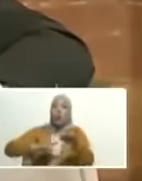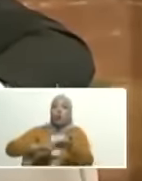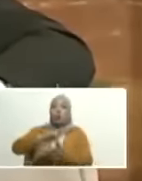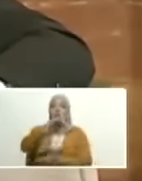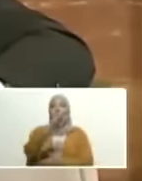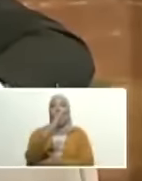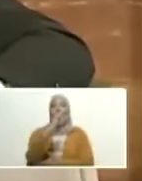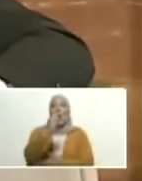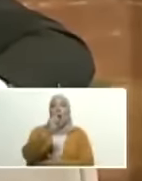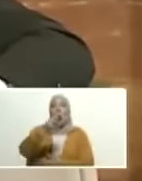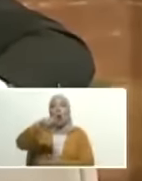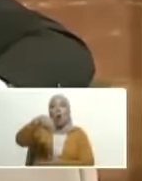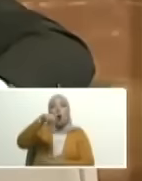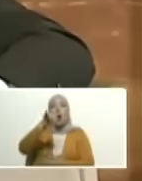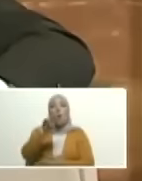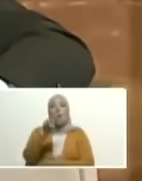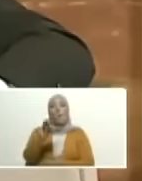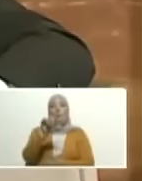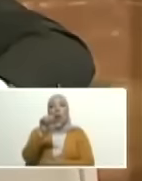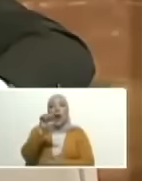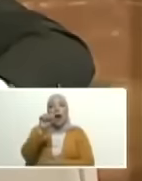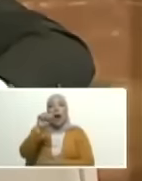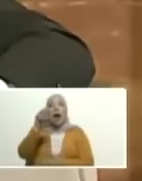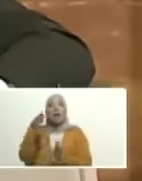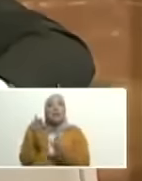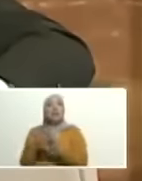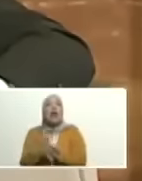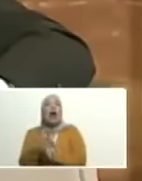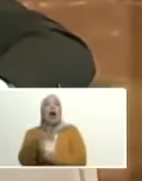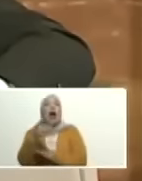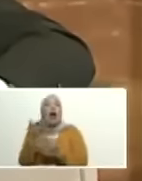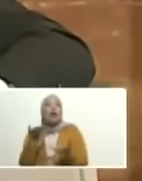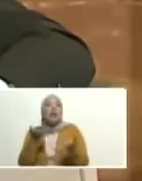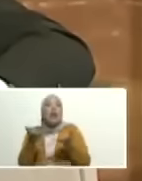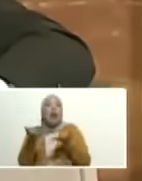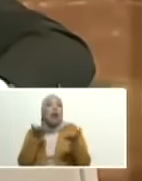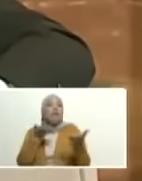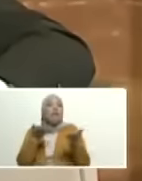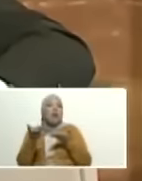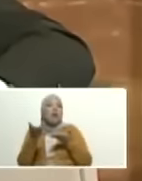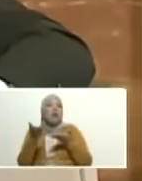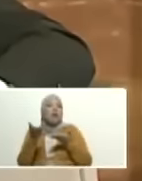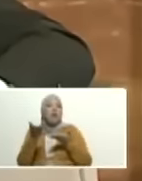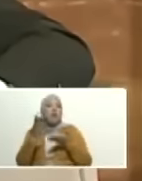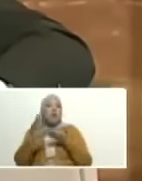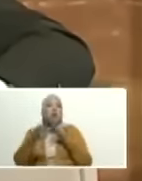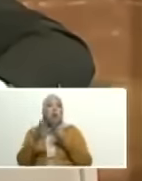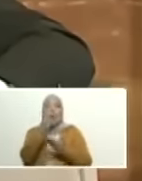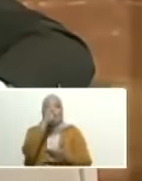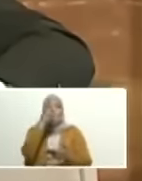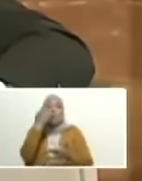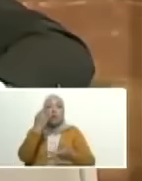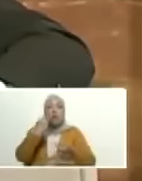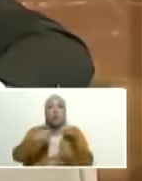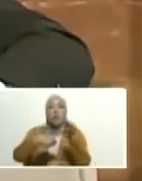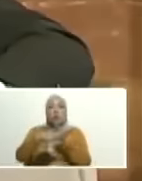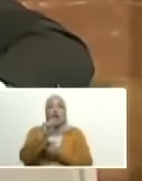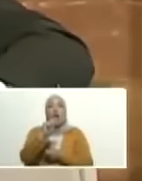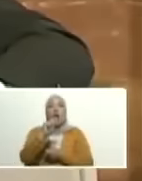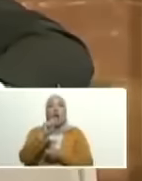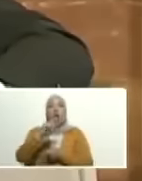tener servicios y que pueda tener realizar transacciones relacionadas con la repatriación